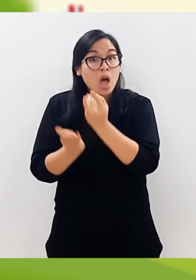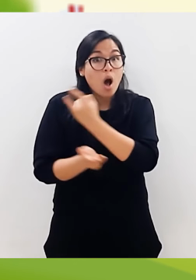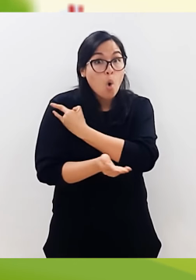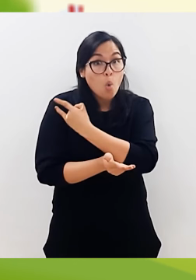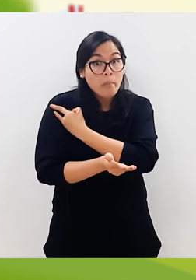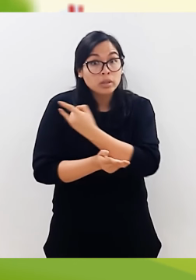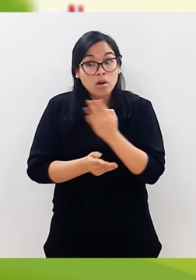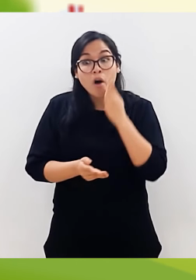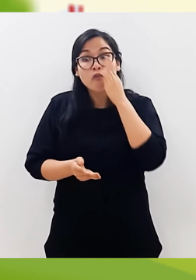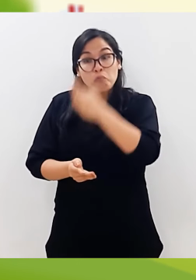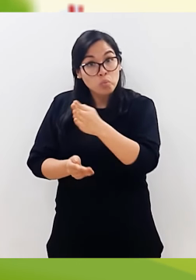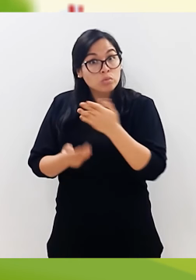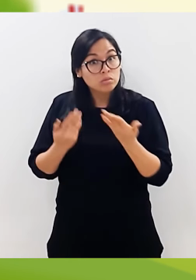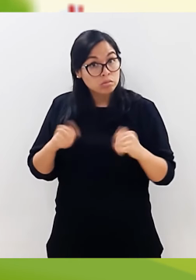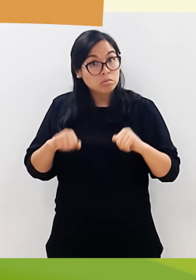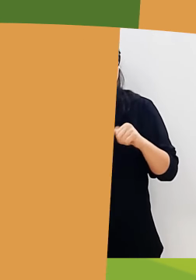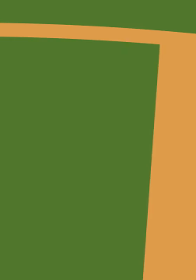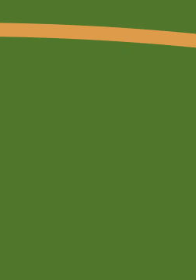universidad.